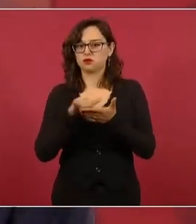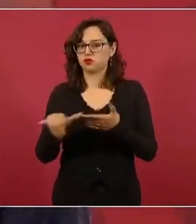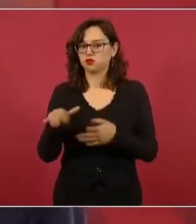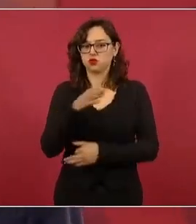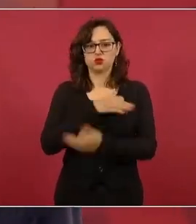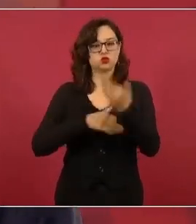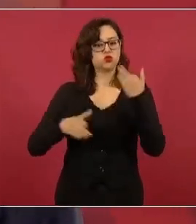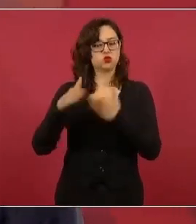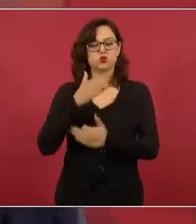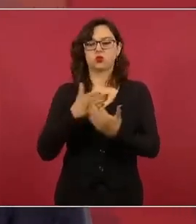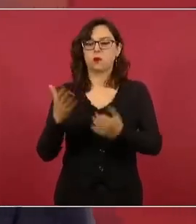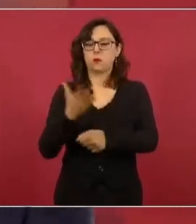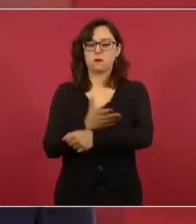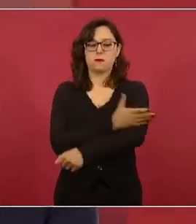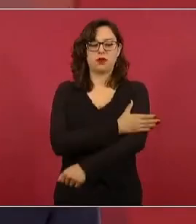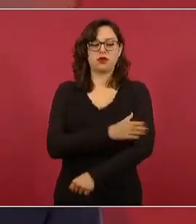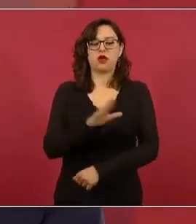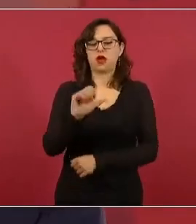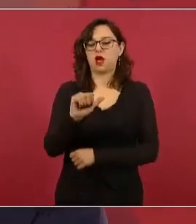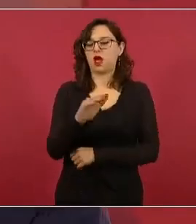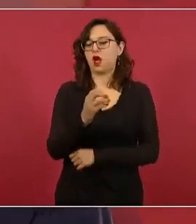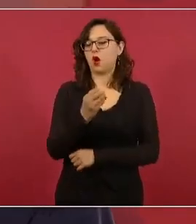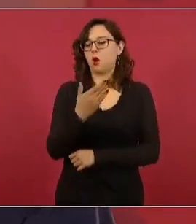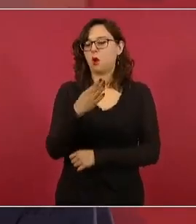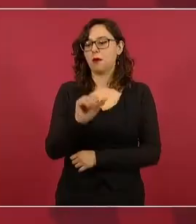caoba de la lacandona